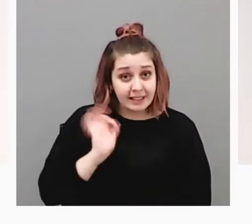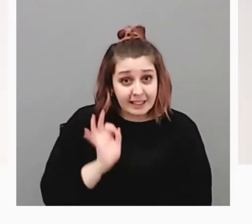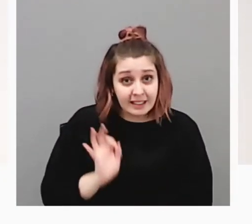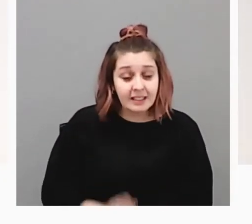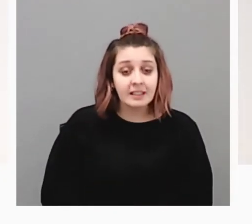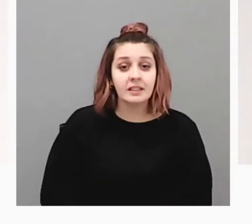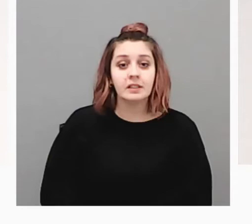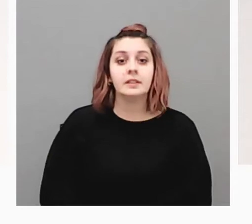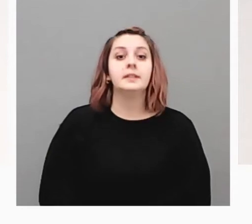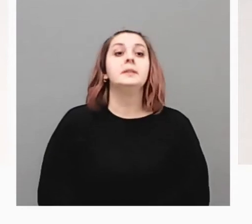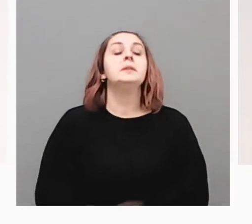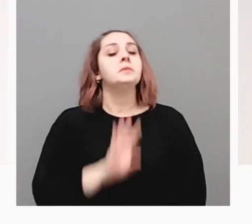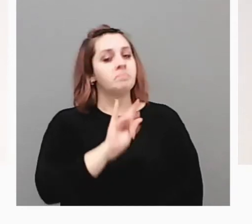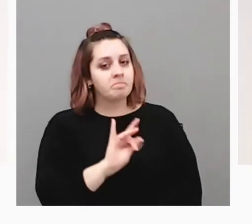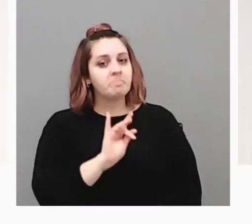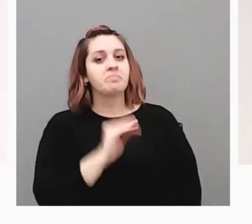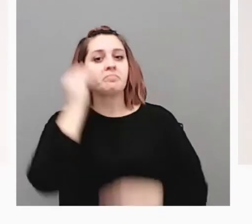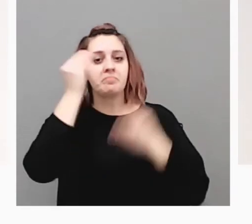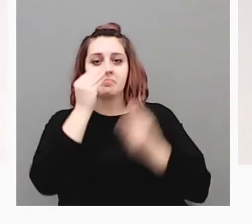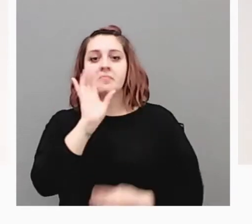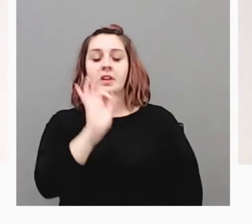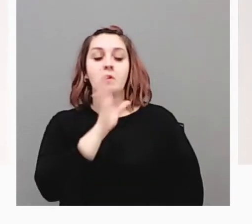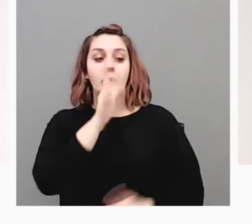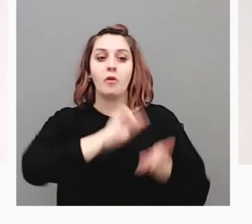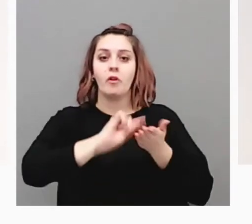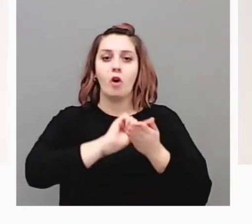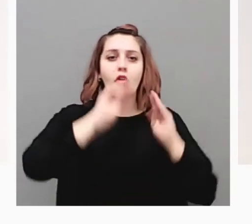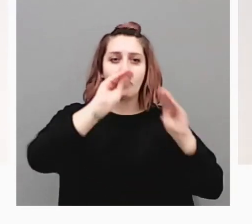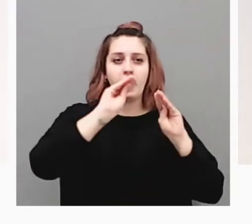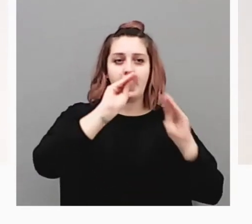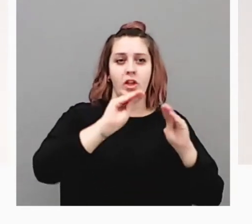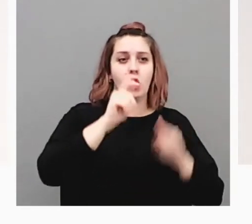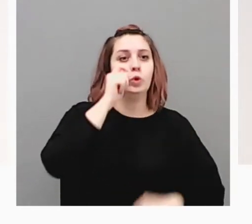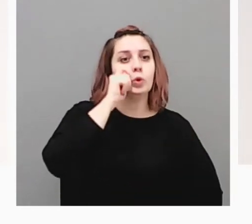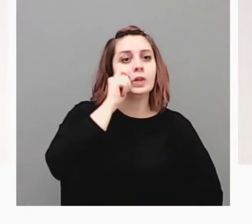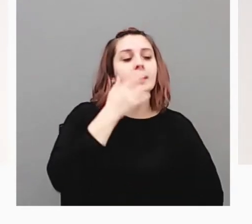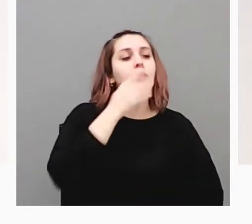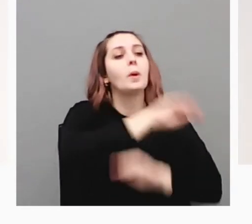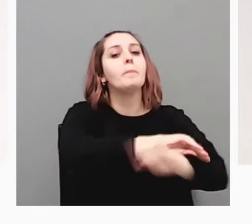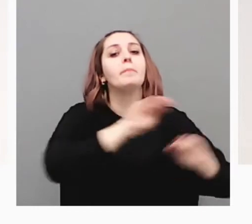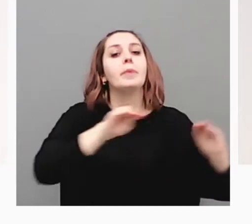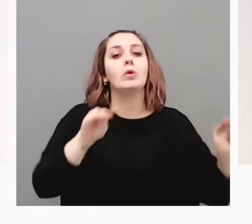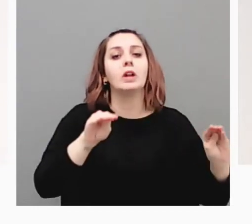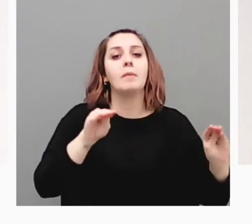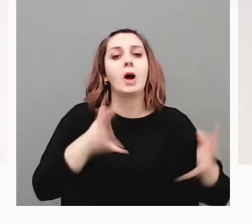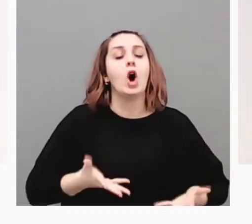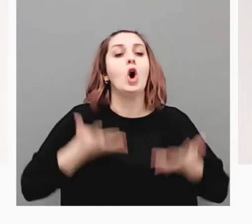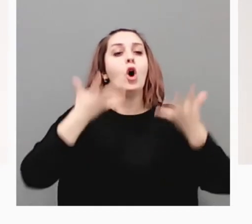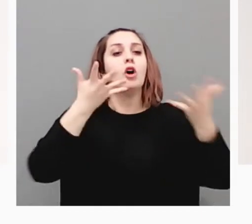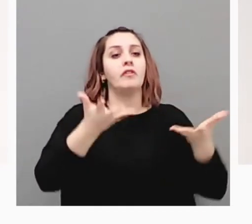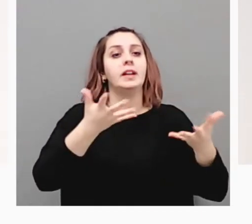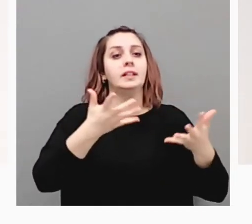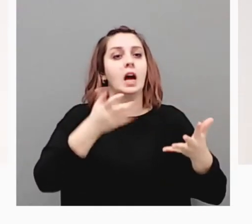Pues yo me temo que sí, que cuando visitamos las oficinas de formación turística y preguntamos cuál es la oferta de turismo industrial que tenemos en esta